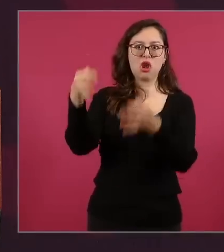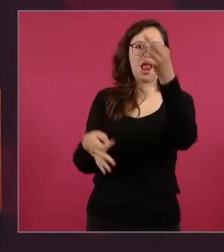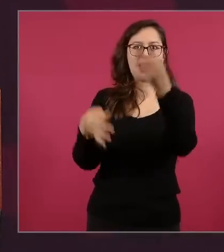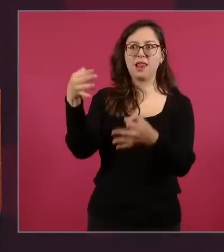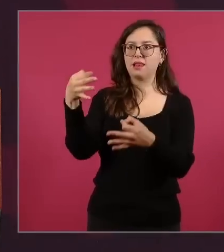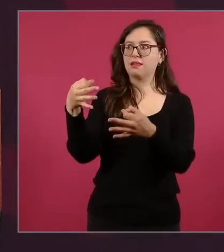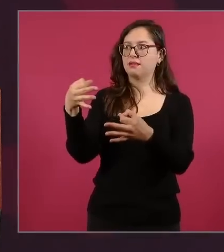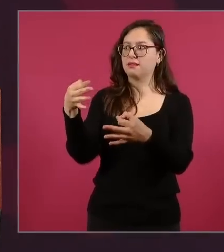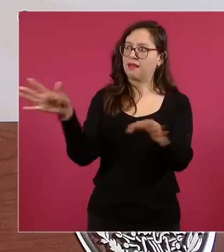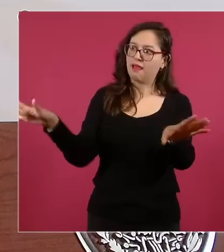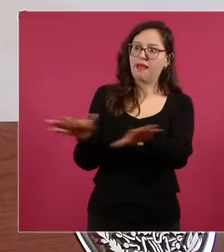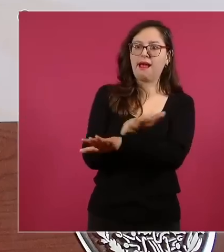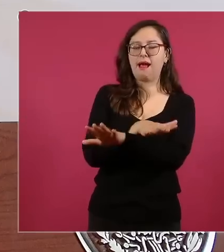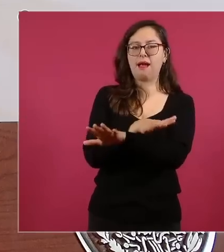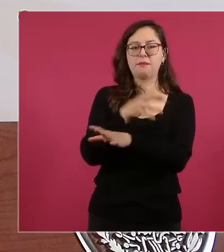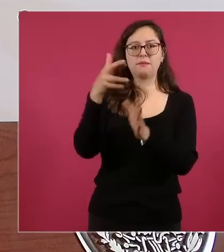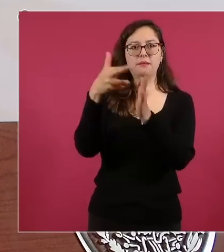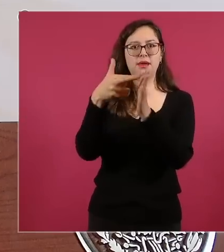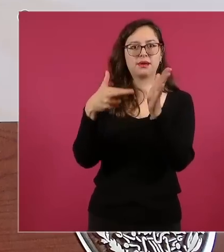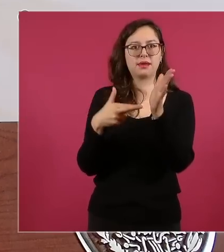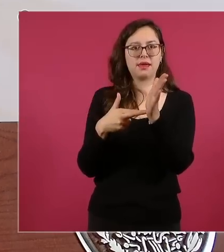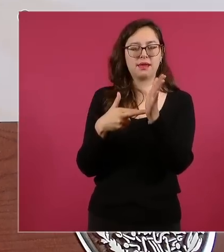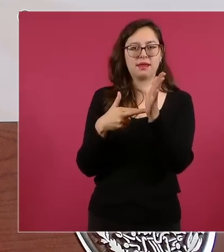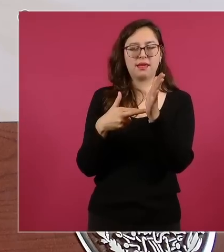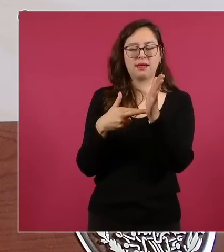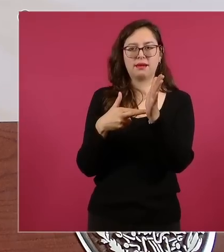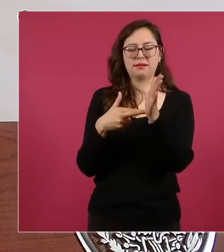definir lo de la